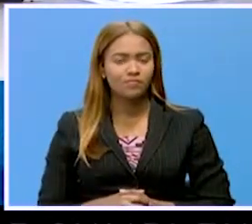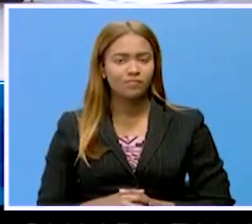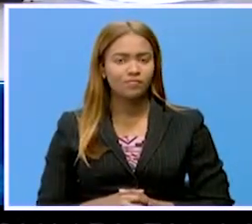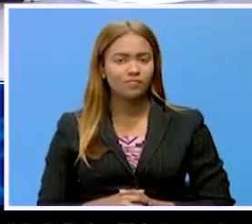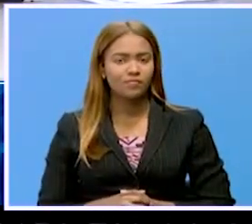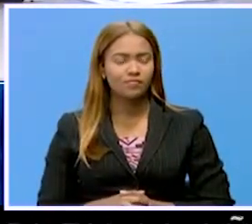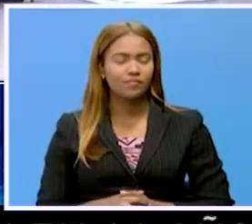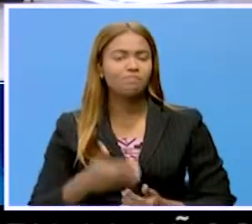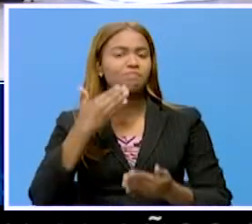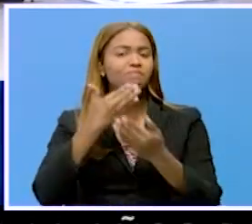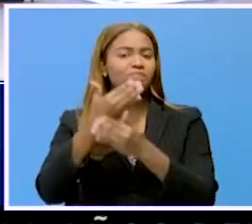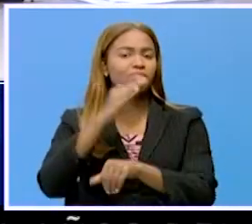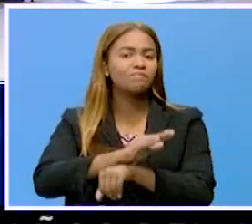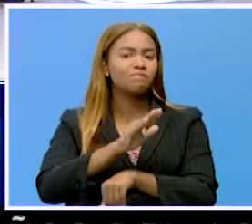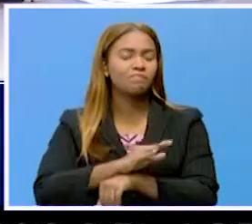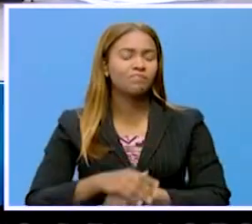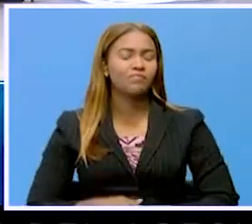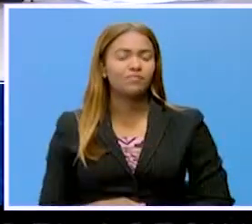migración. Adelante, buenas tardes.